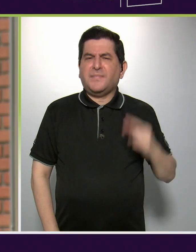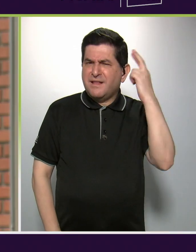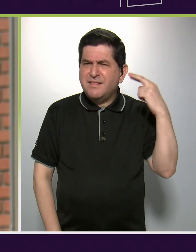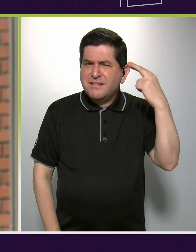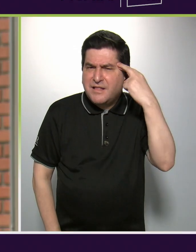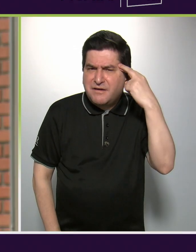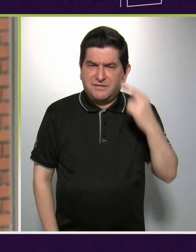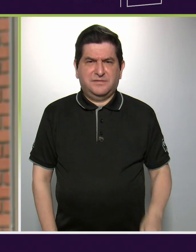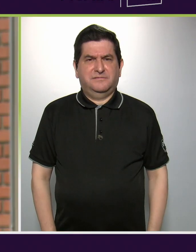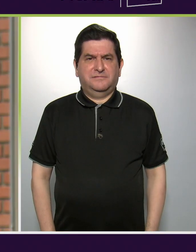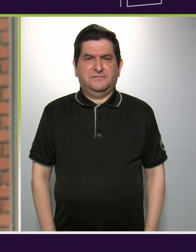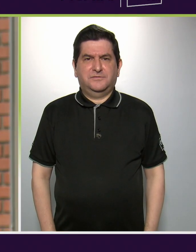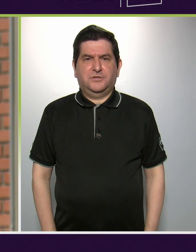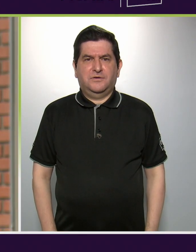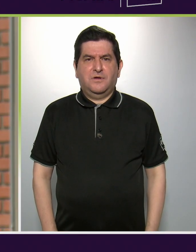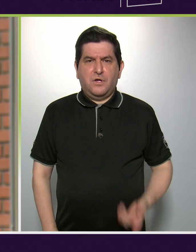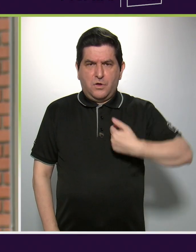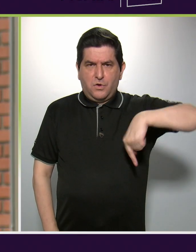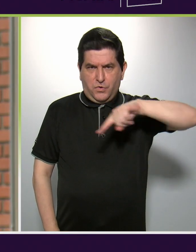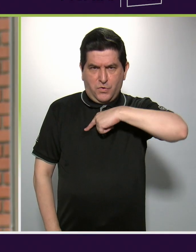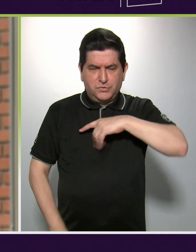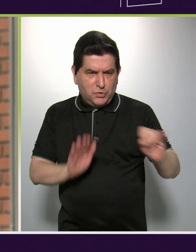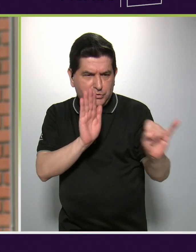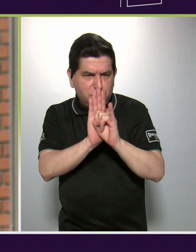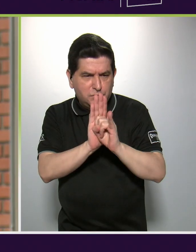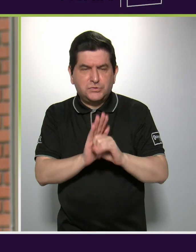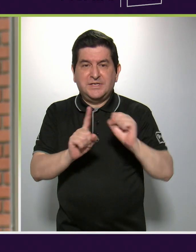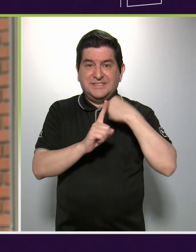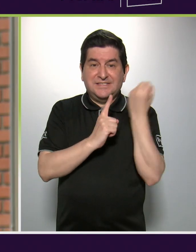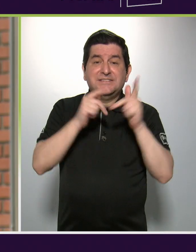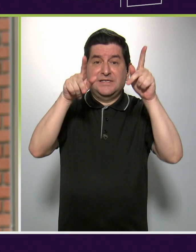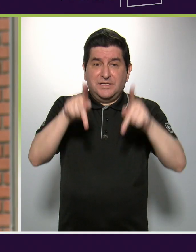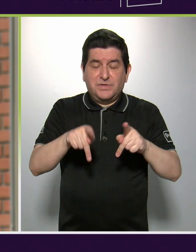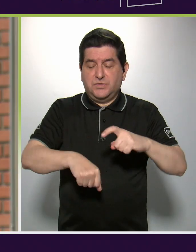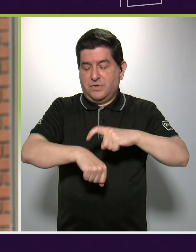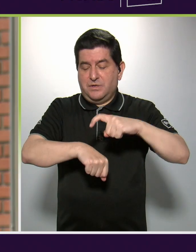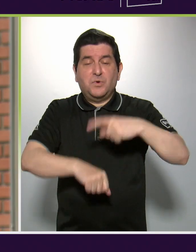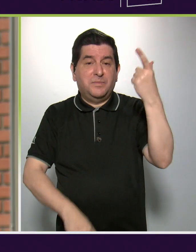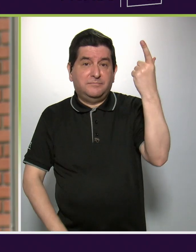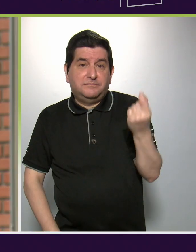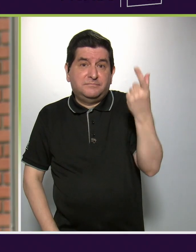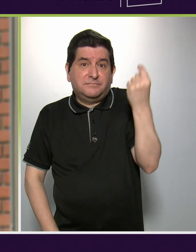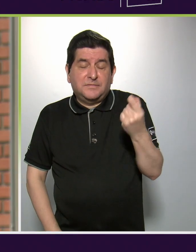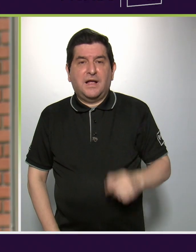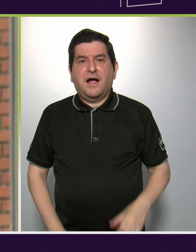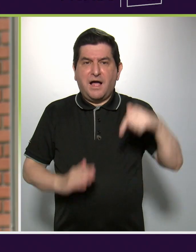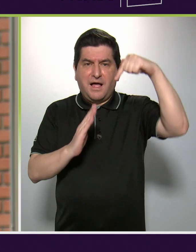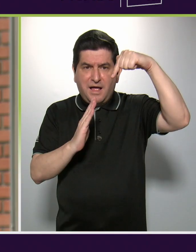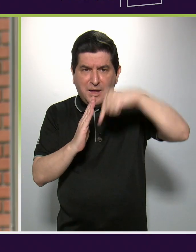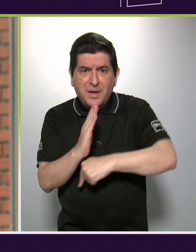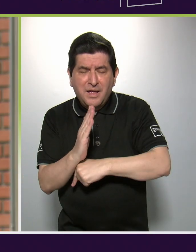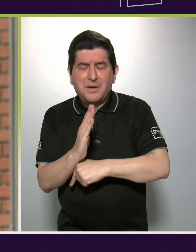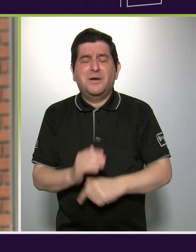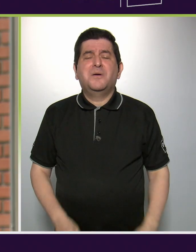Porque hemos identificado situaciones en que la persona, cuando se pensiona, más bien entra en